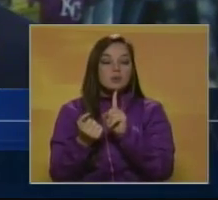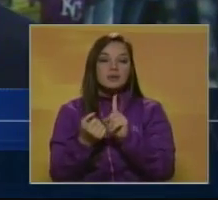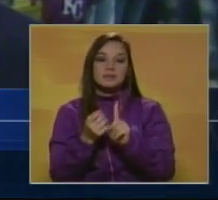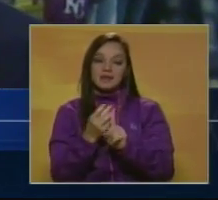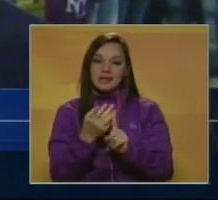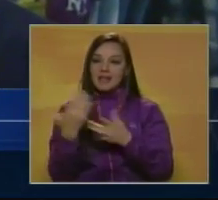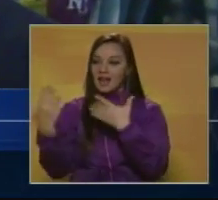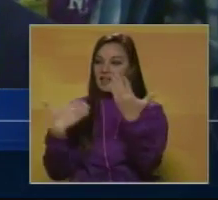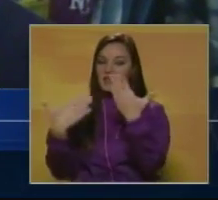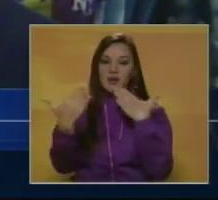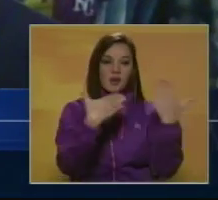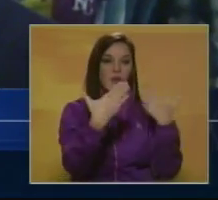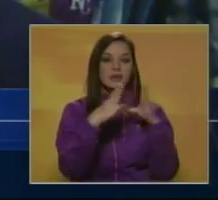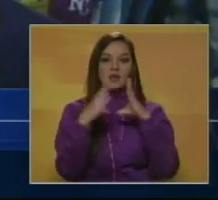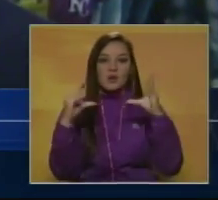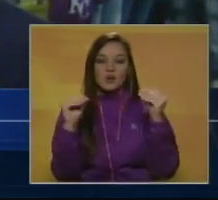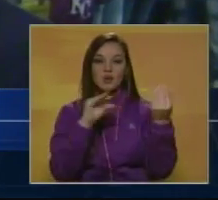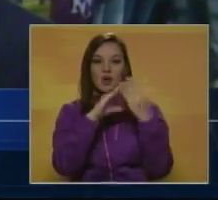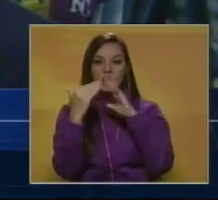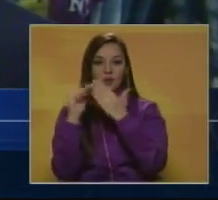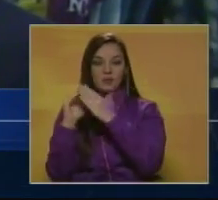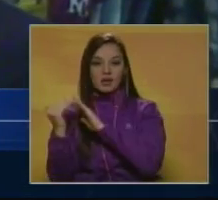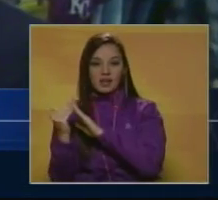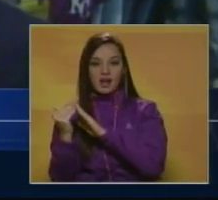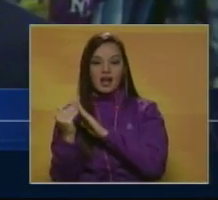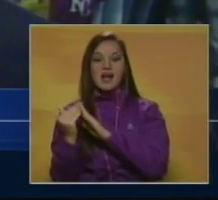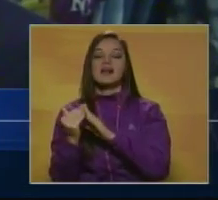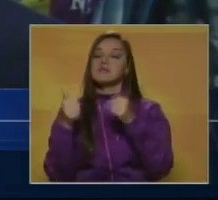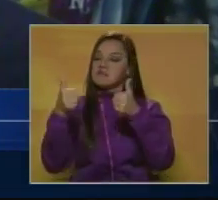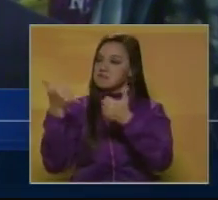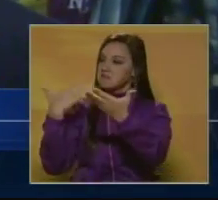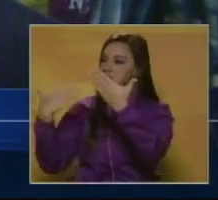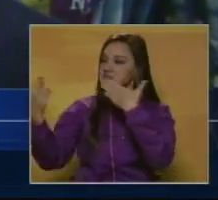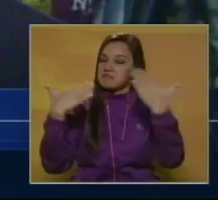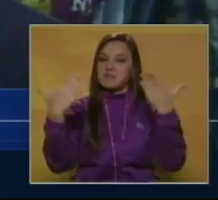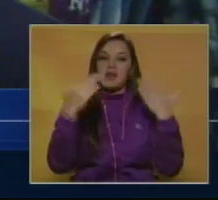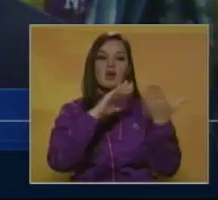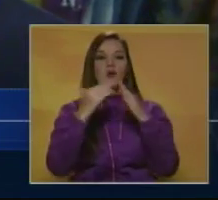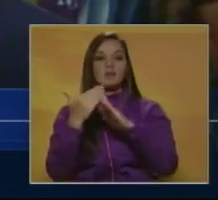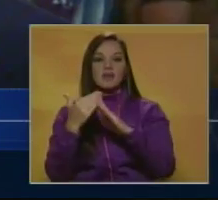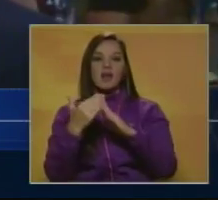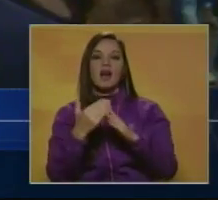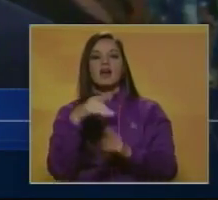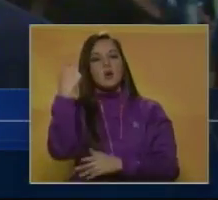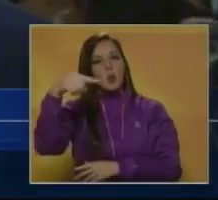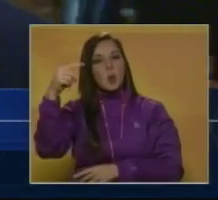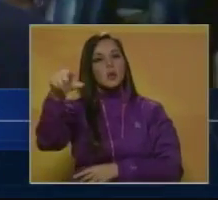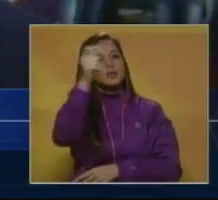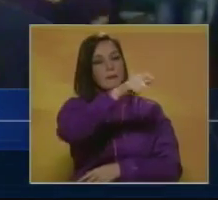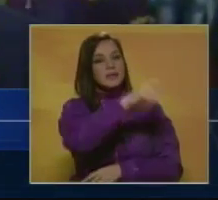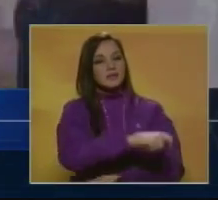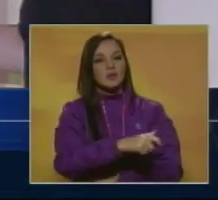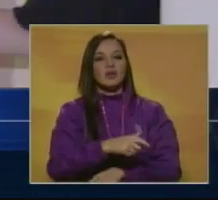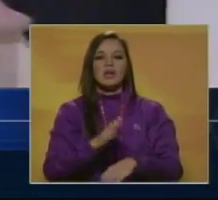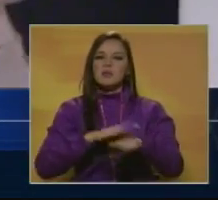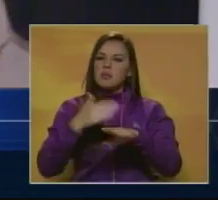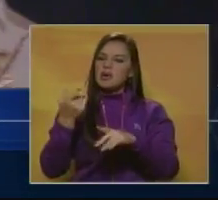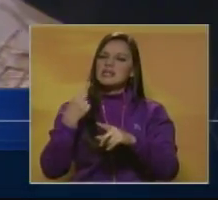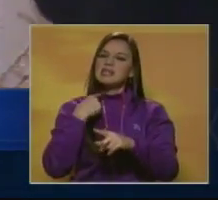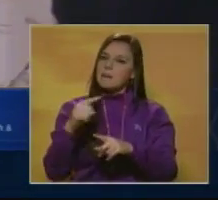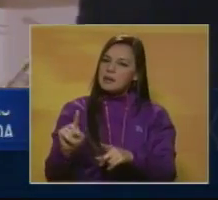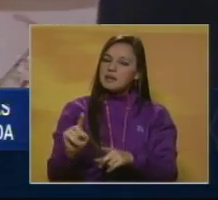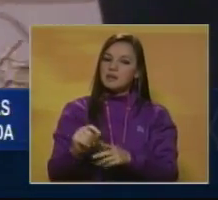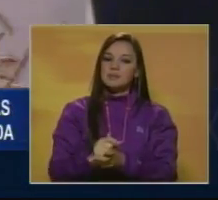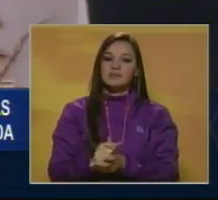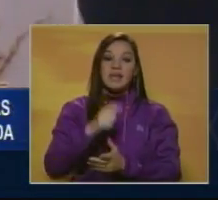y compartir con toda la comunidad, y pasarla bien, y compartir más que todo, compartir con el prójimo, con los demás, porque se ha perdido eso. Quienes son